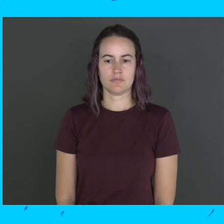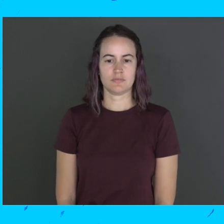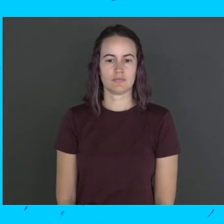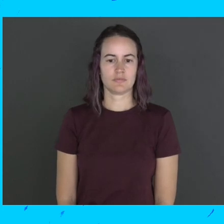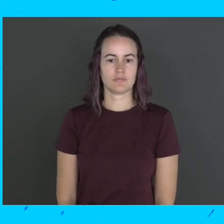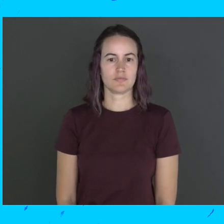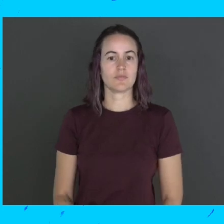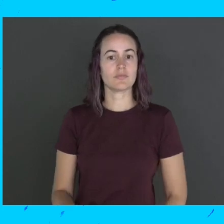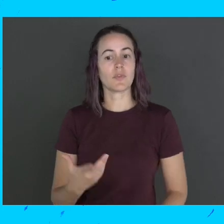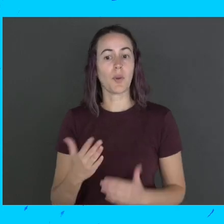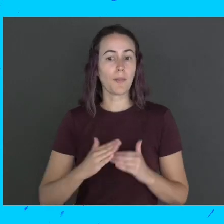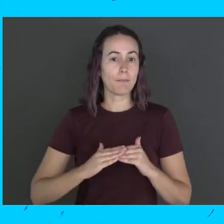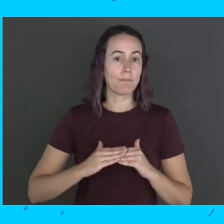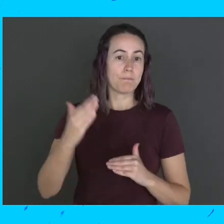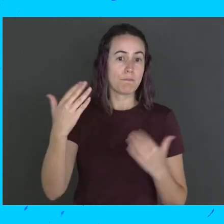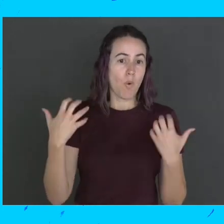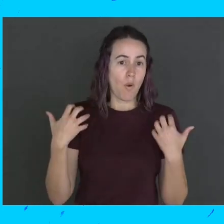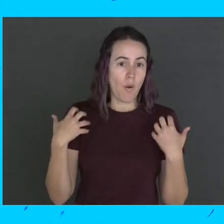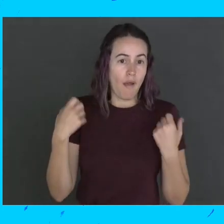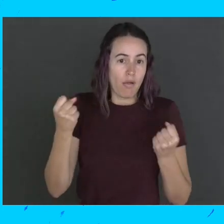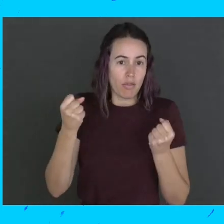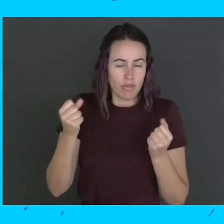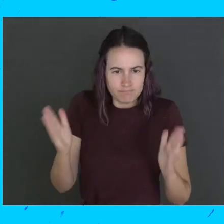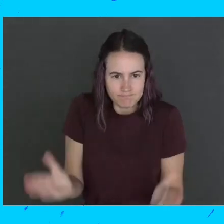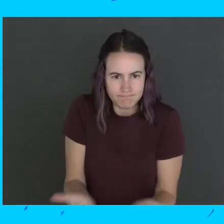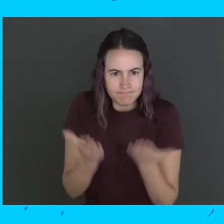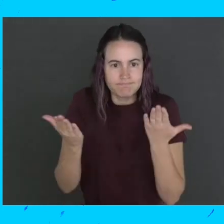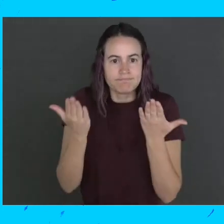para mejorar